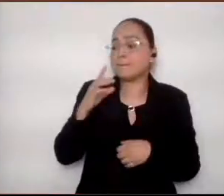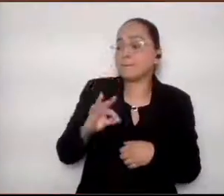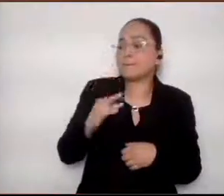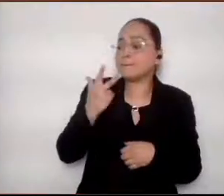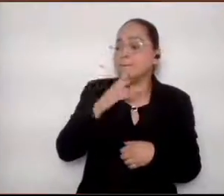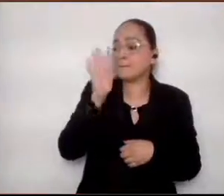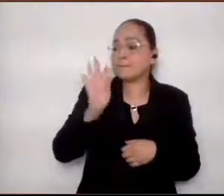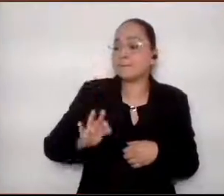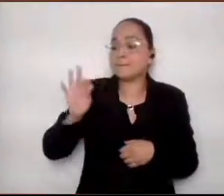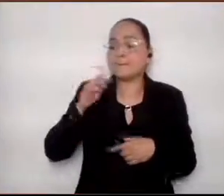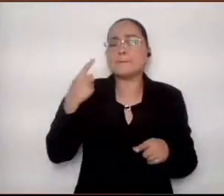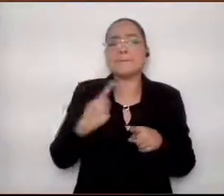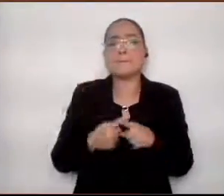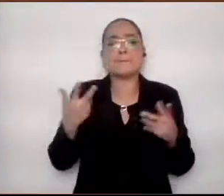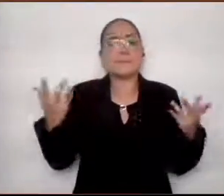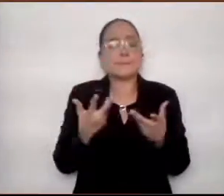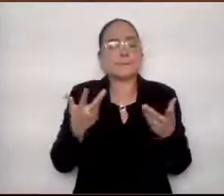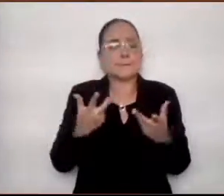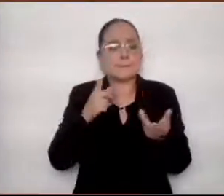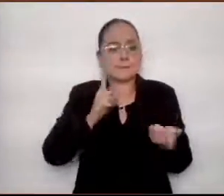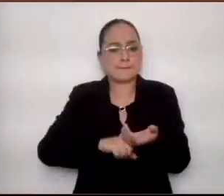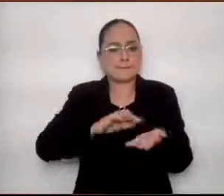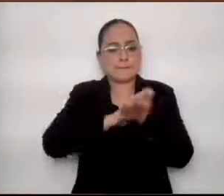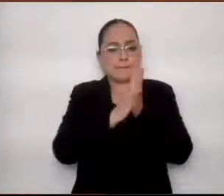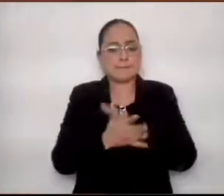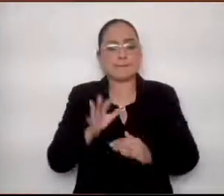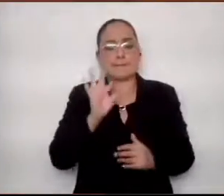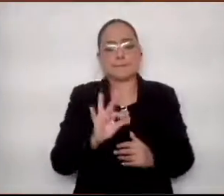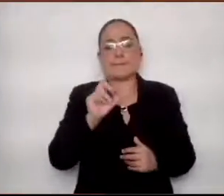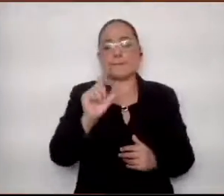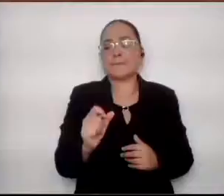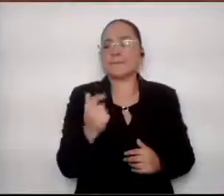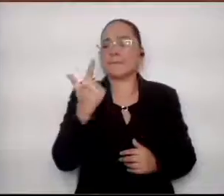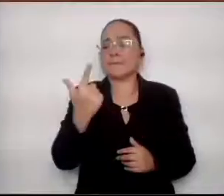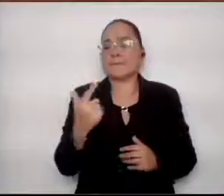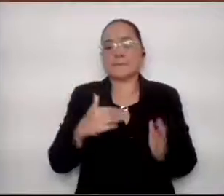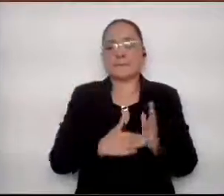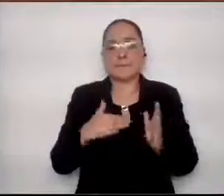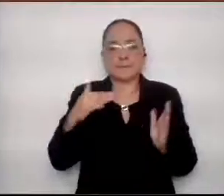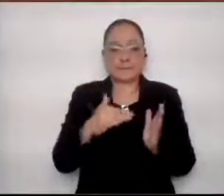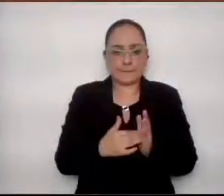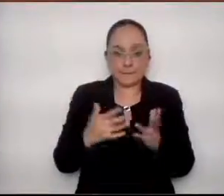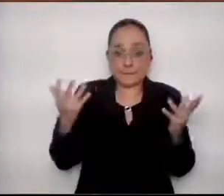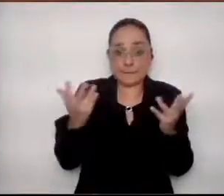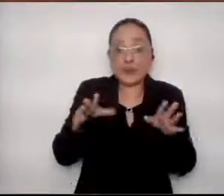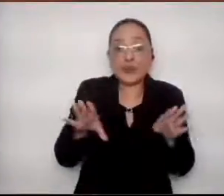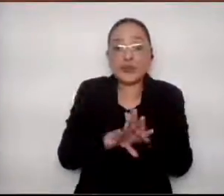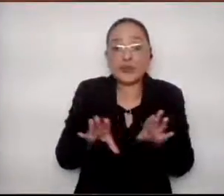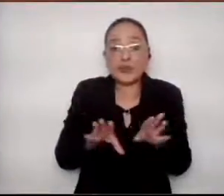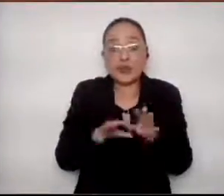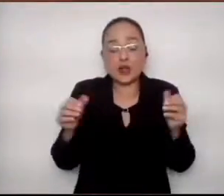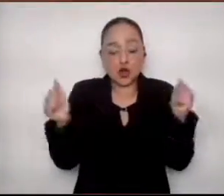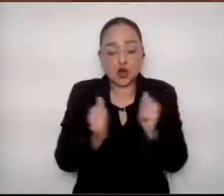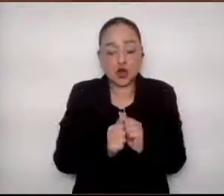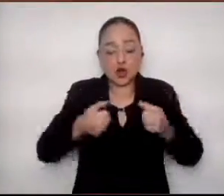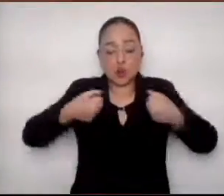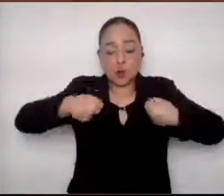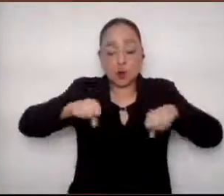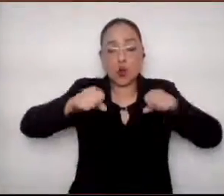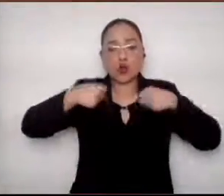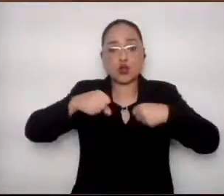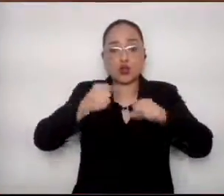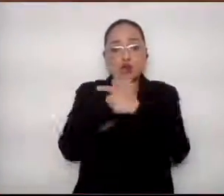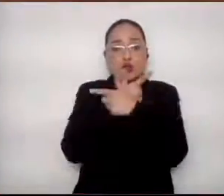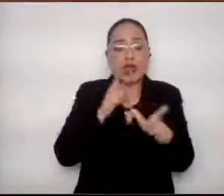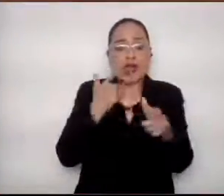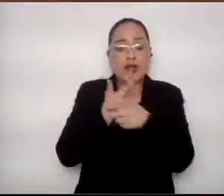1.8%, es decir, 0.27 millones de viajes se realizan en mototaxis.